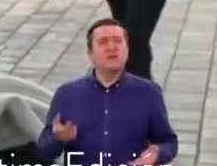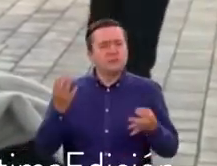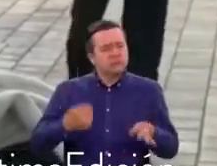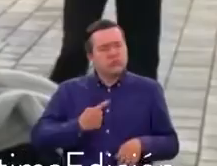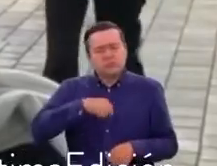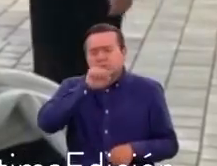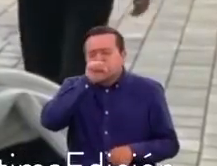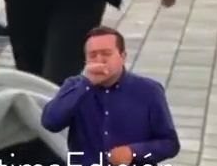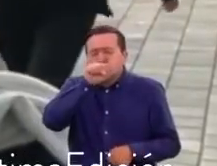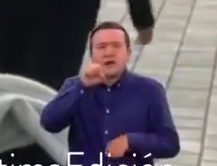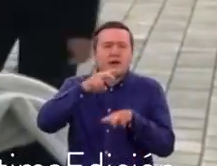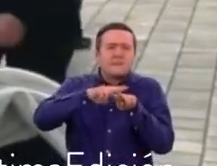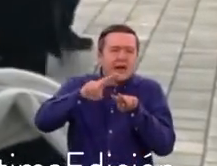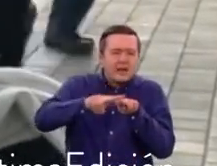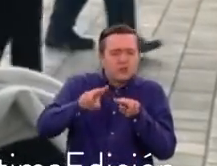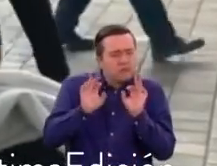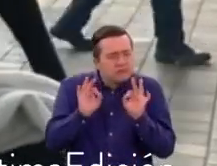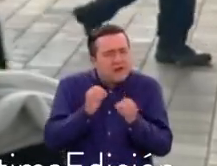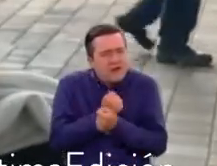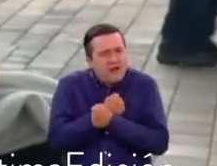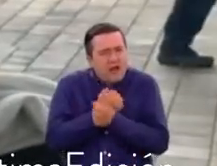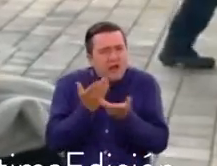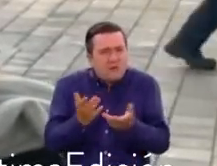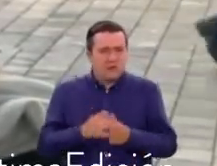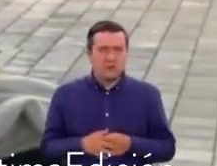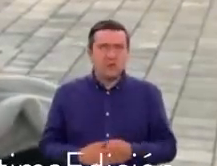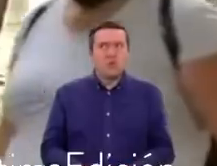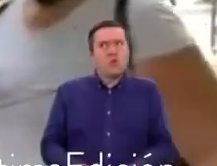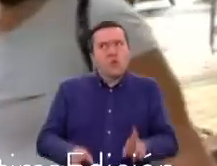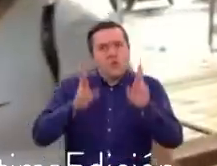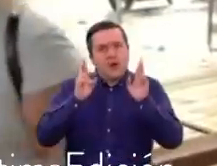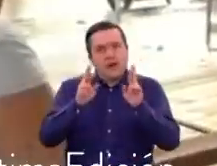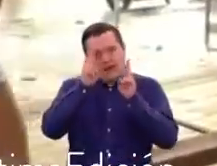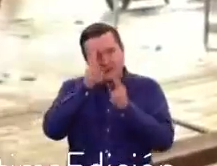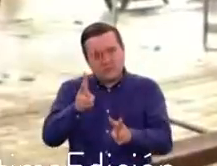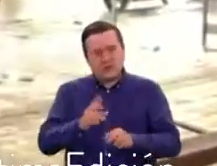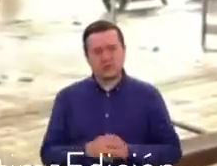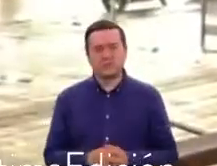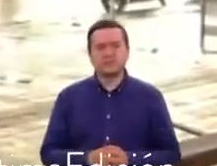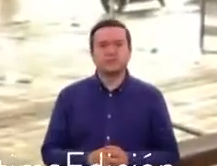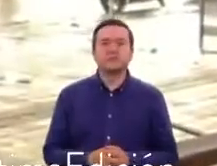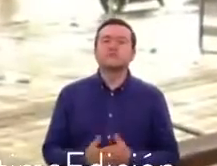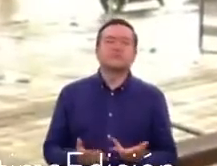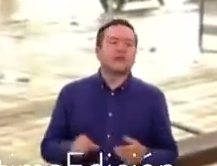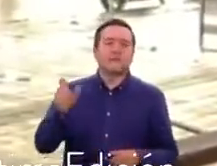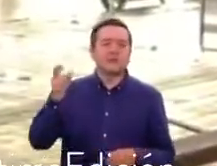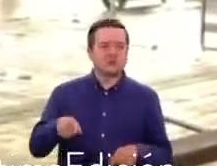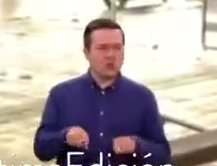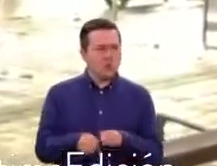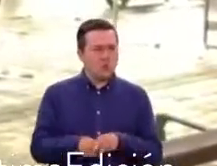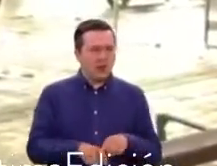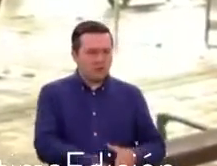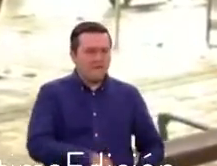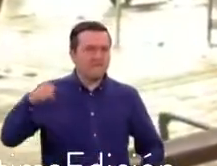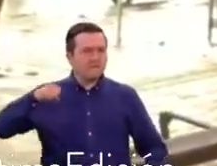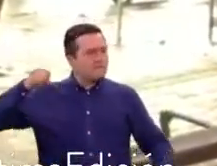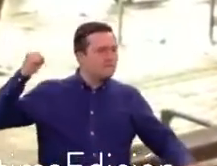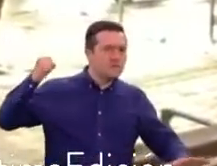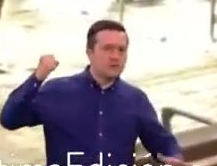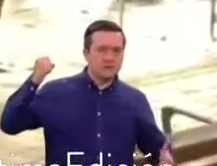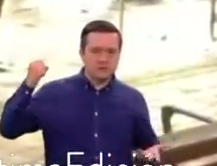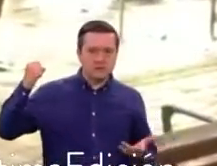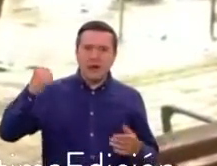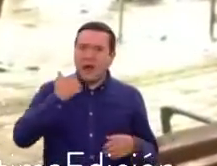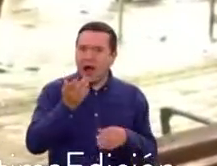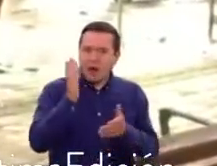y esperamos que siempre se respete. Una persona armada puede ocasionar un accidente y la policía